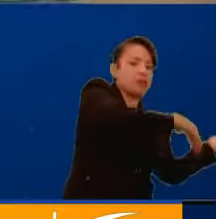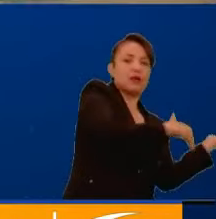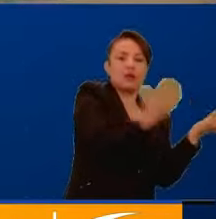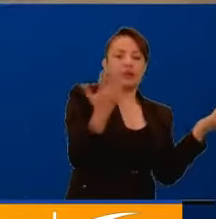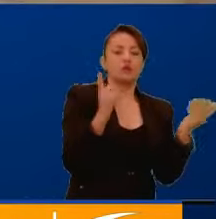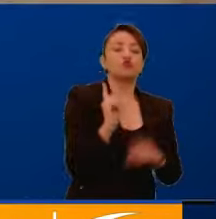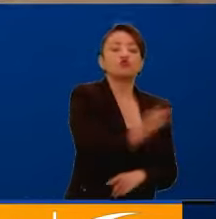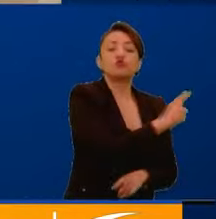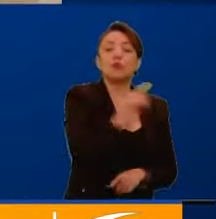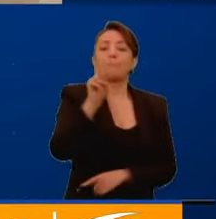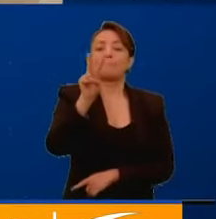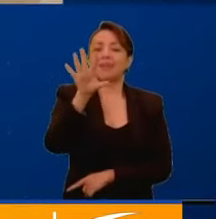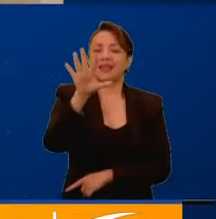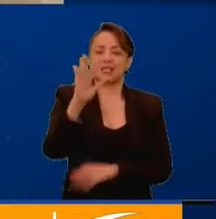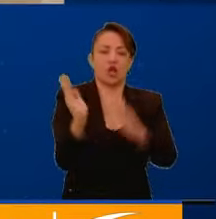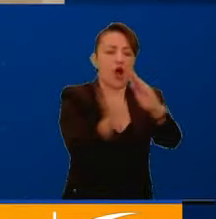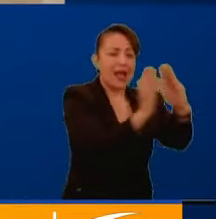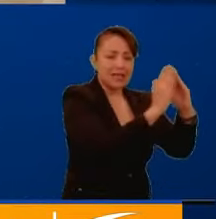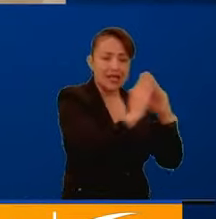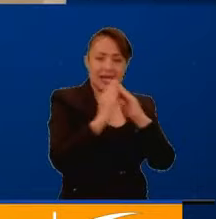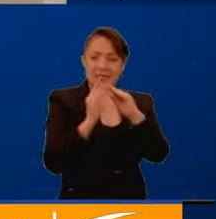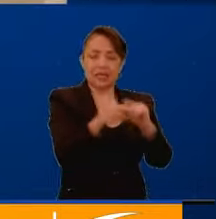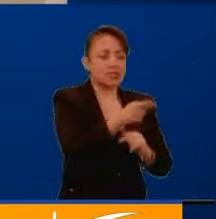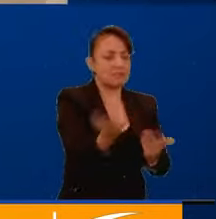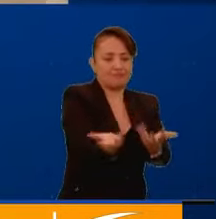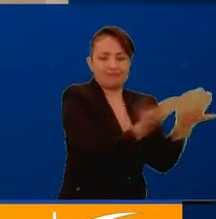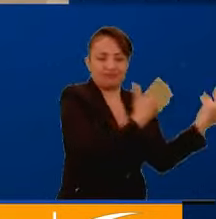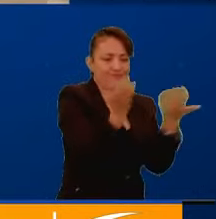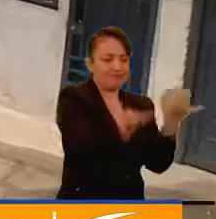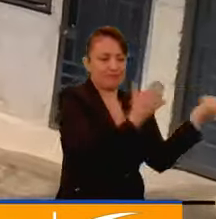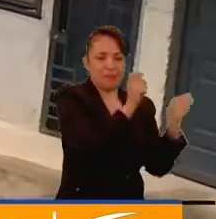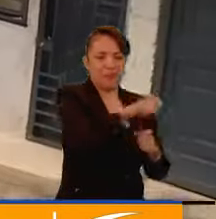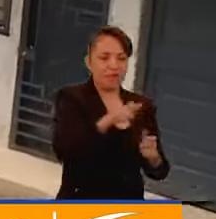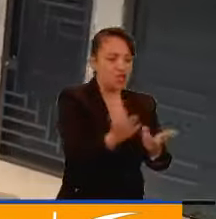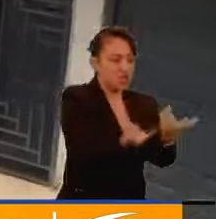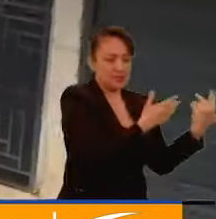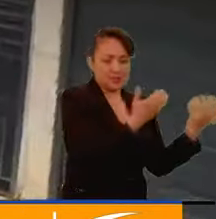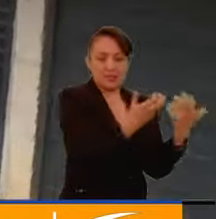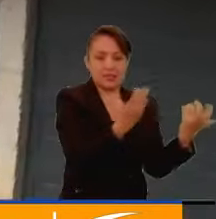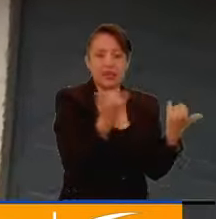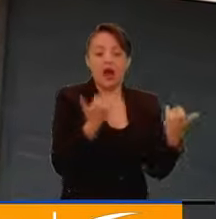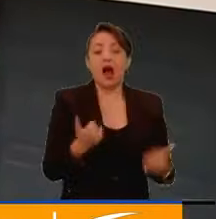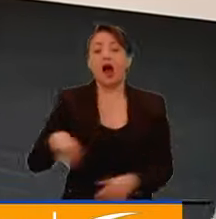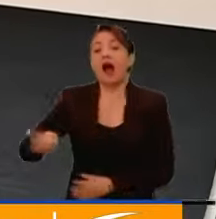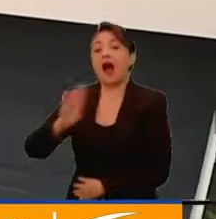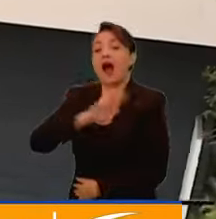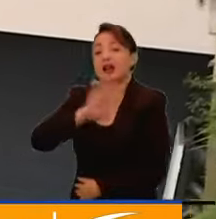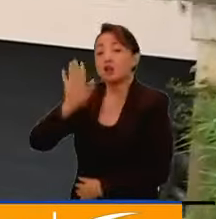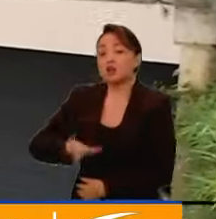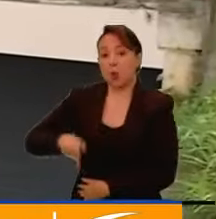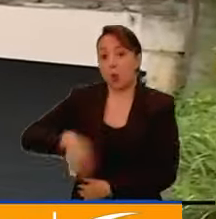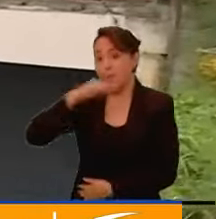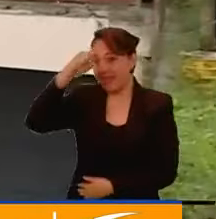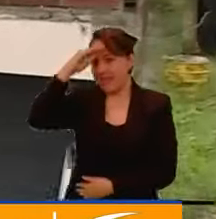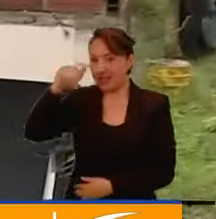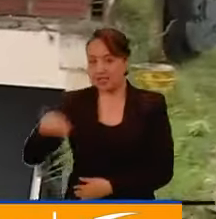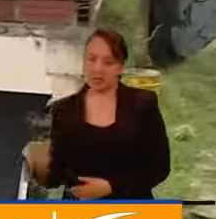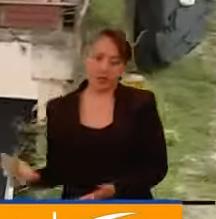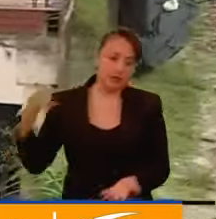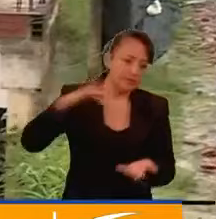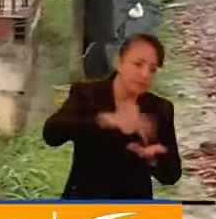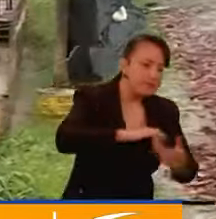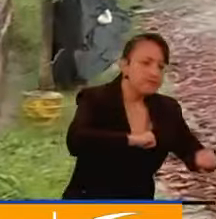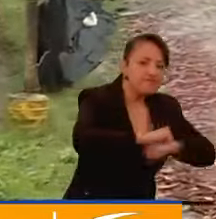25 viviendas que fueron evacuadas Y a esta hora ya está la alcaldía de Medellín y gón del